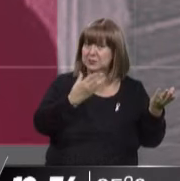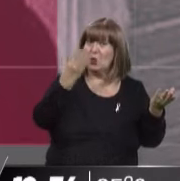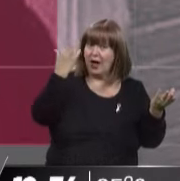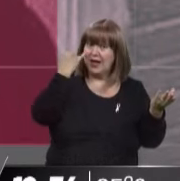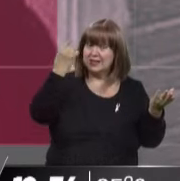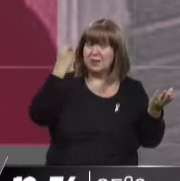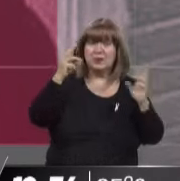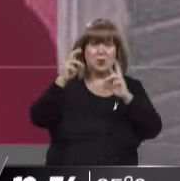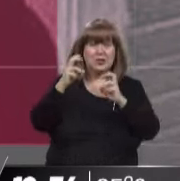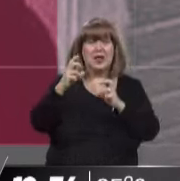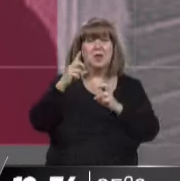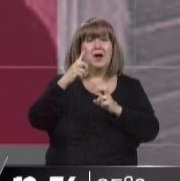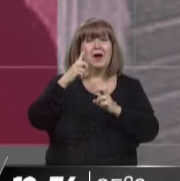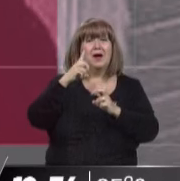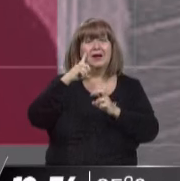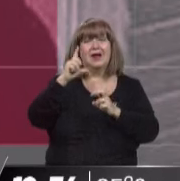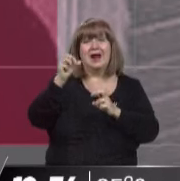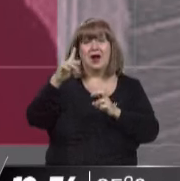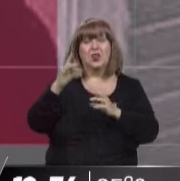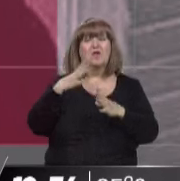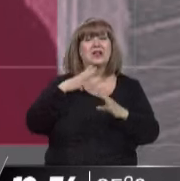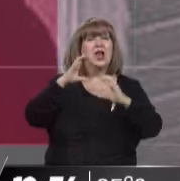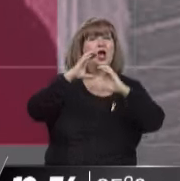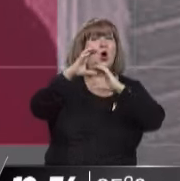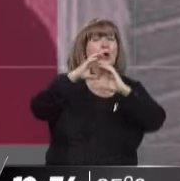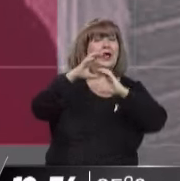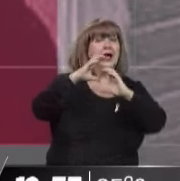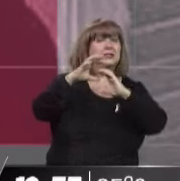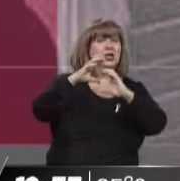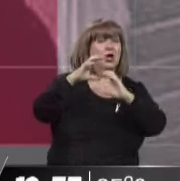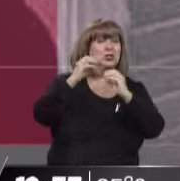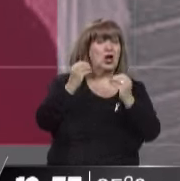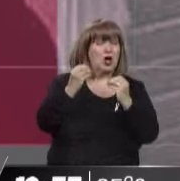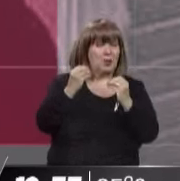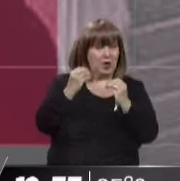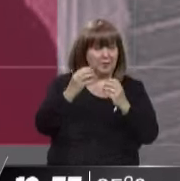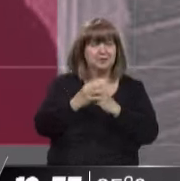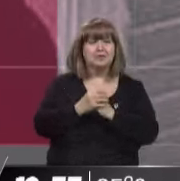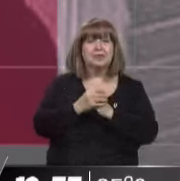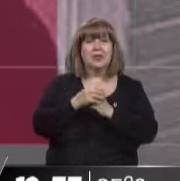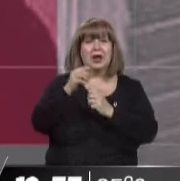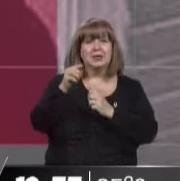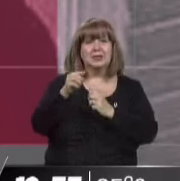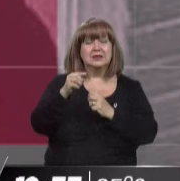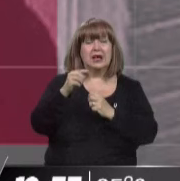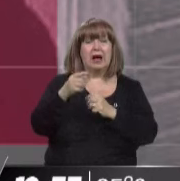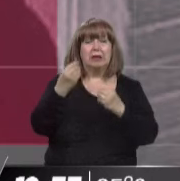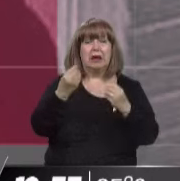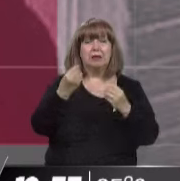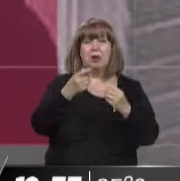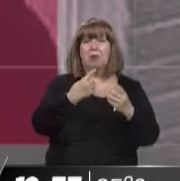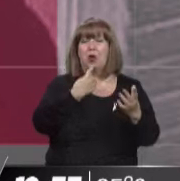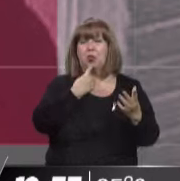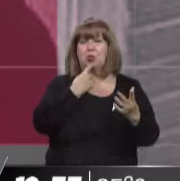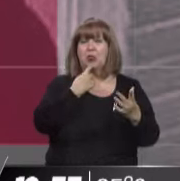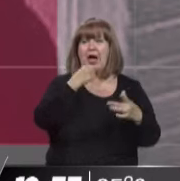en una entrevista el día anterior sobre la comunicación justamente. Y el peronismo y cómo él le interesa, según dice. Pero que ahora hemos tocado fondo, no